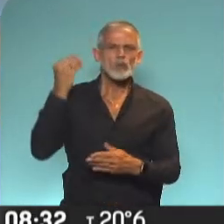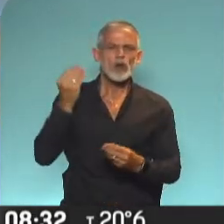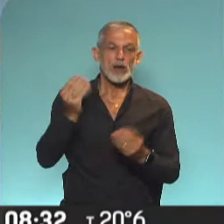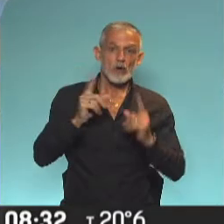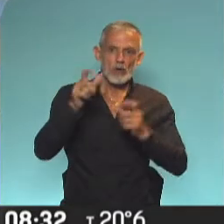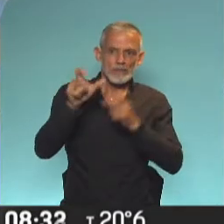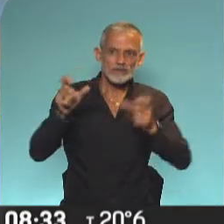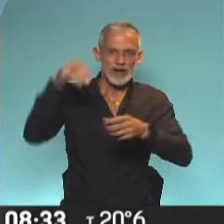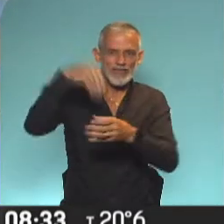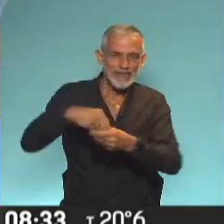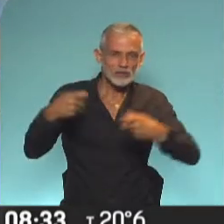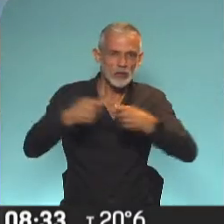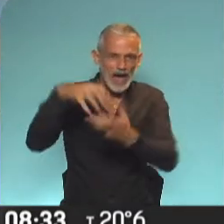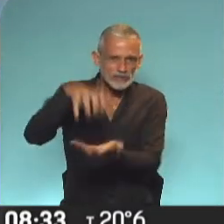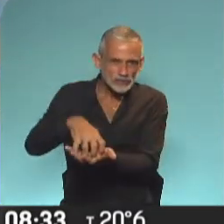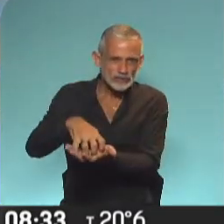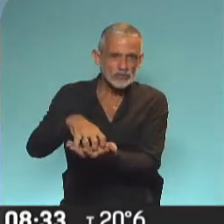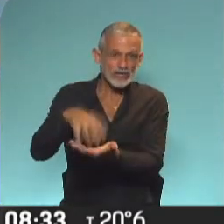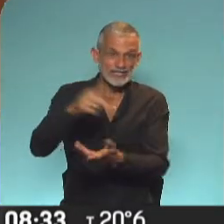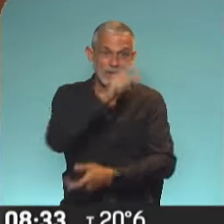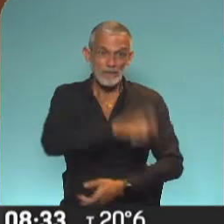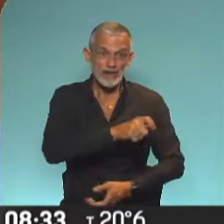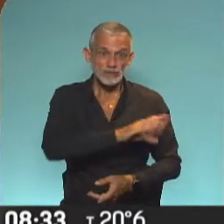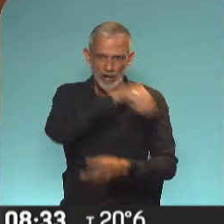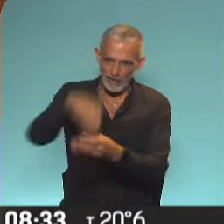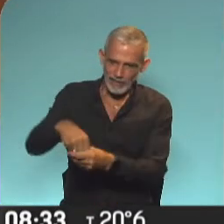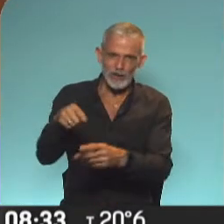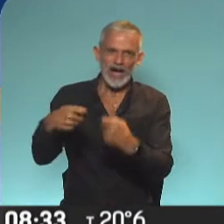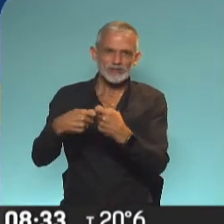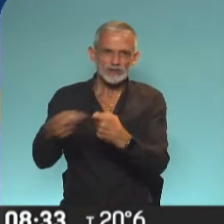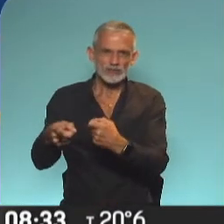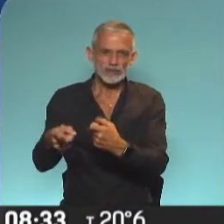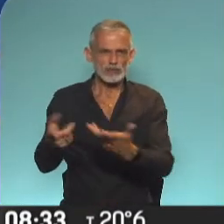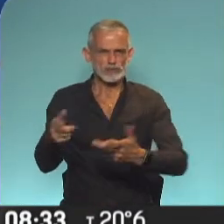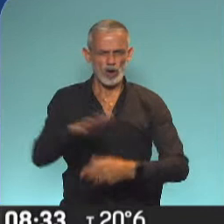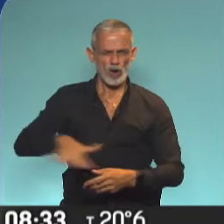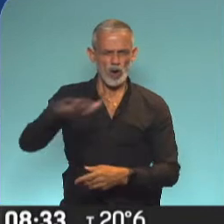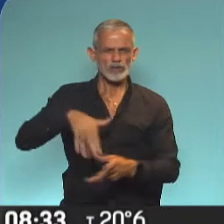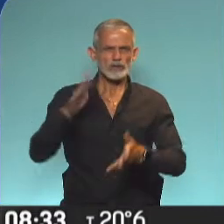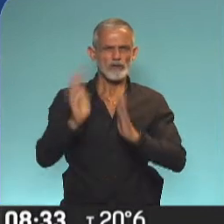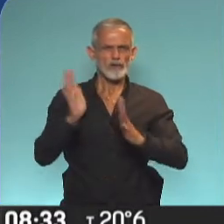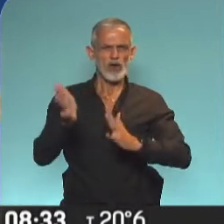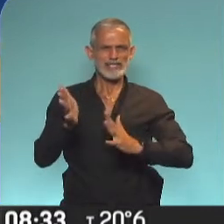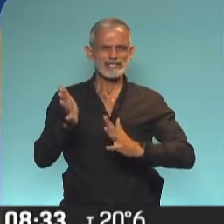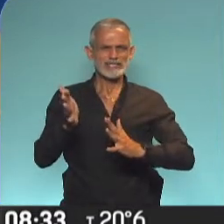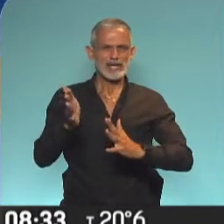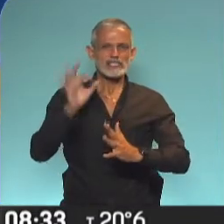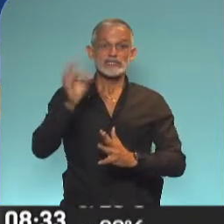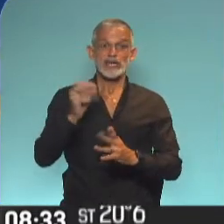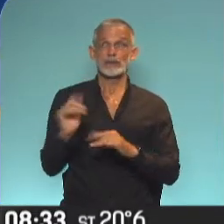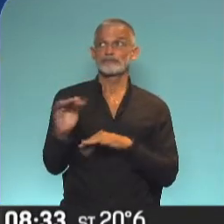de organizaciones y esa persona participaba en organizaciones y hay algo del contexto de la violencia que se sabe, pero